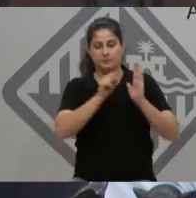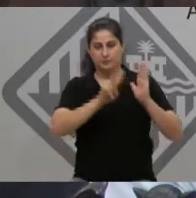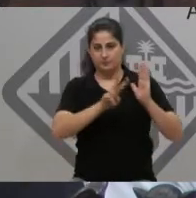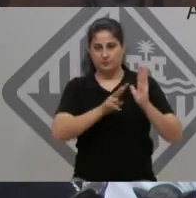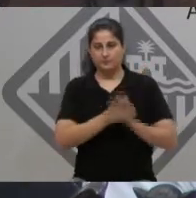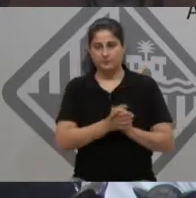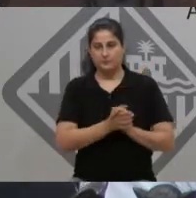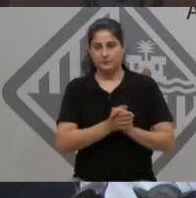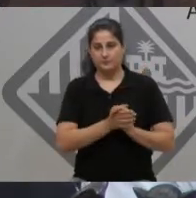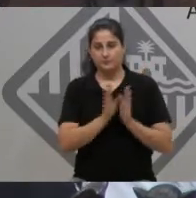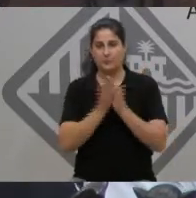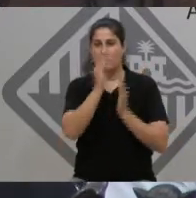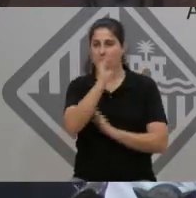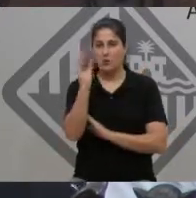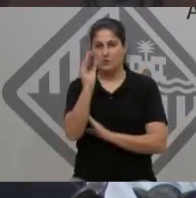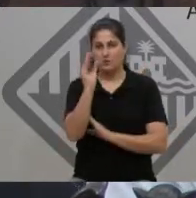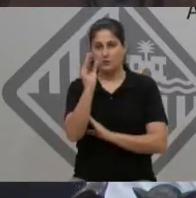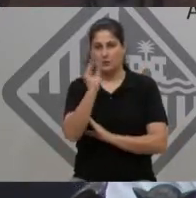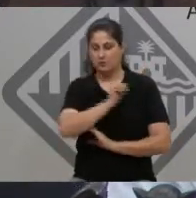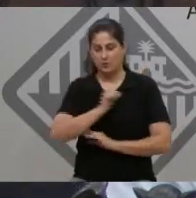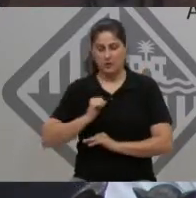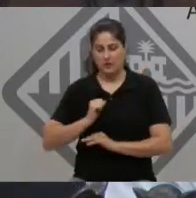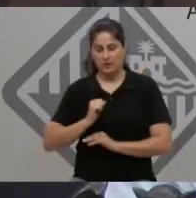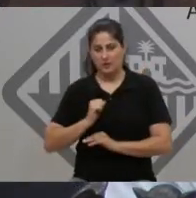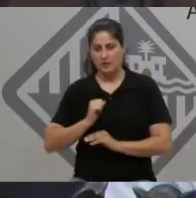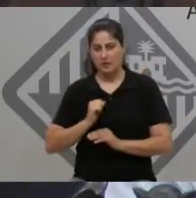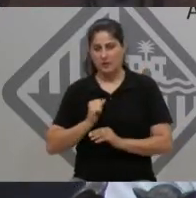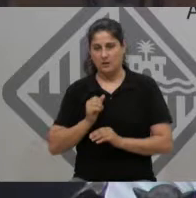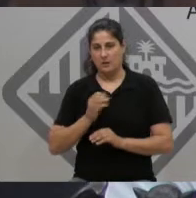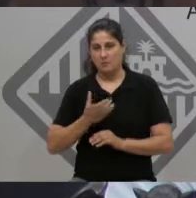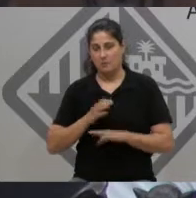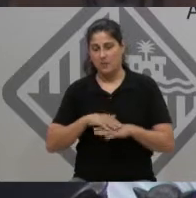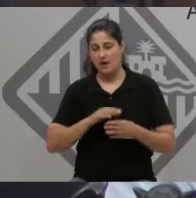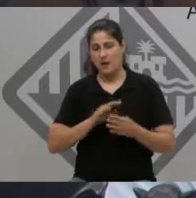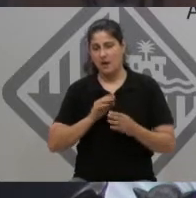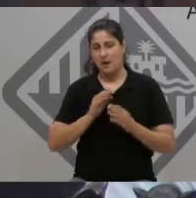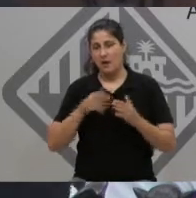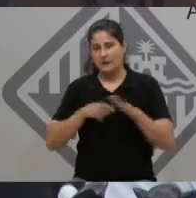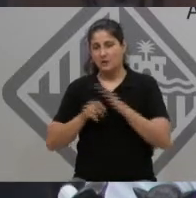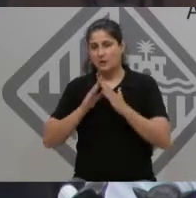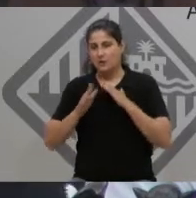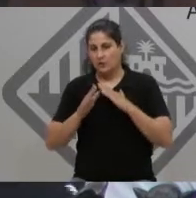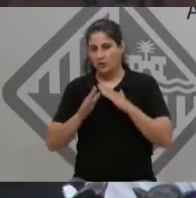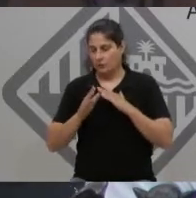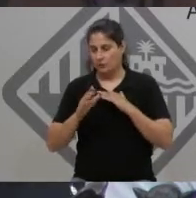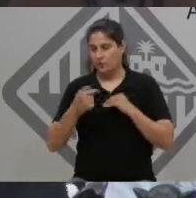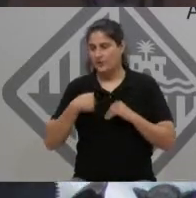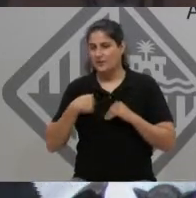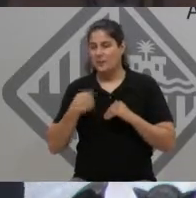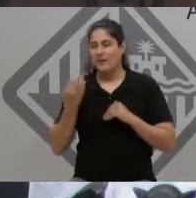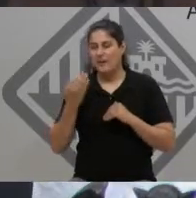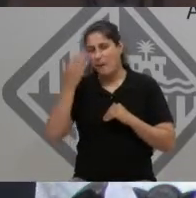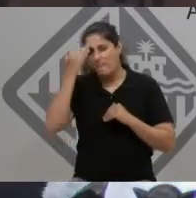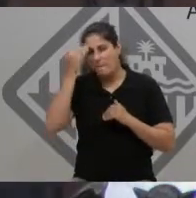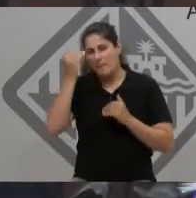de municipalización de dos bibliotecas externalizadas, vamos a abstenerlos. Es decir, aquí hablan de municipalización, pero lo que necesitamos es una memoria económica y,